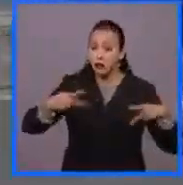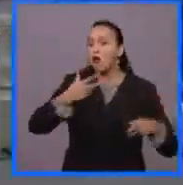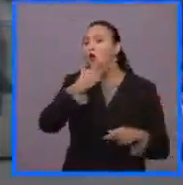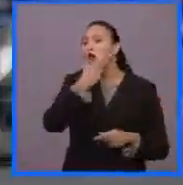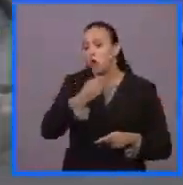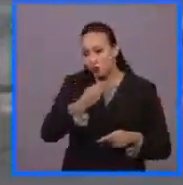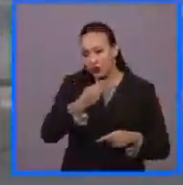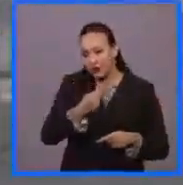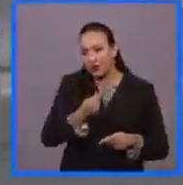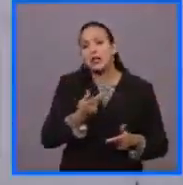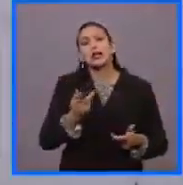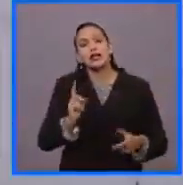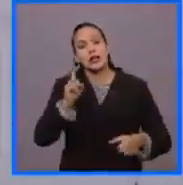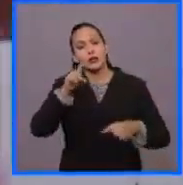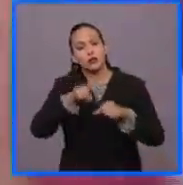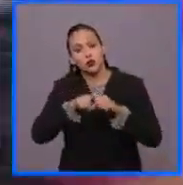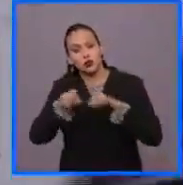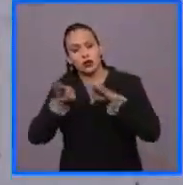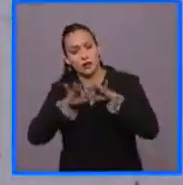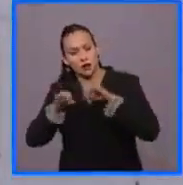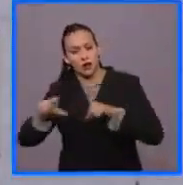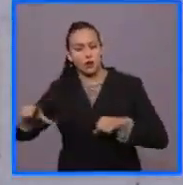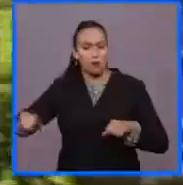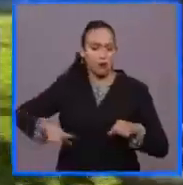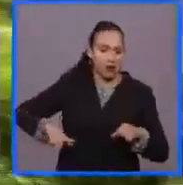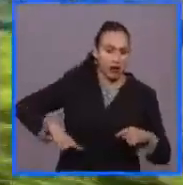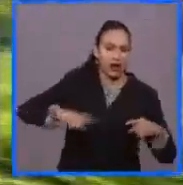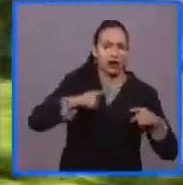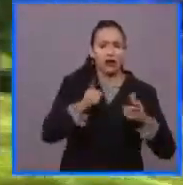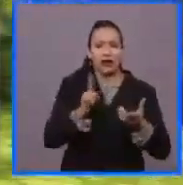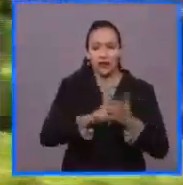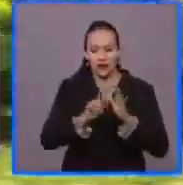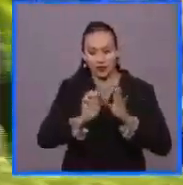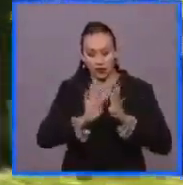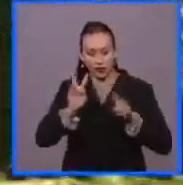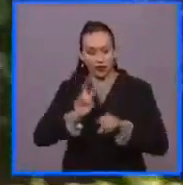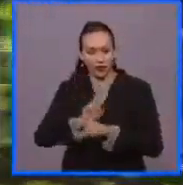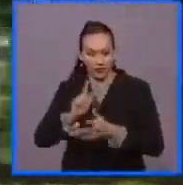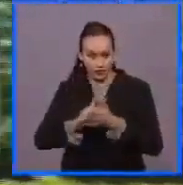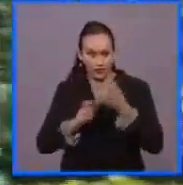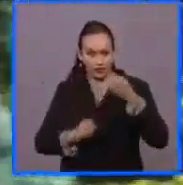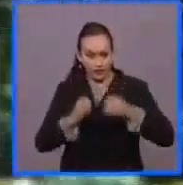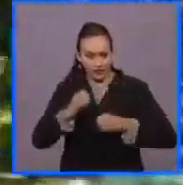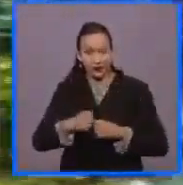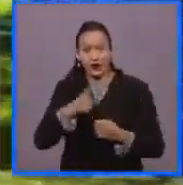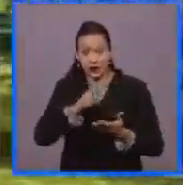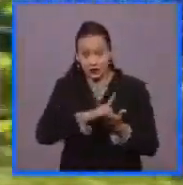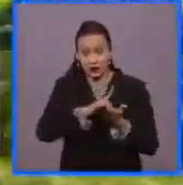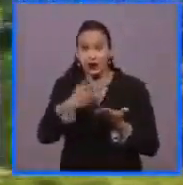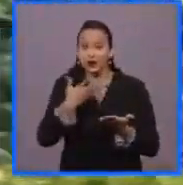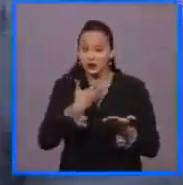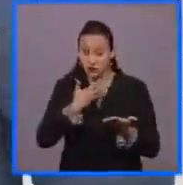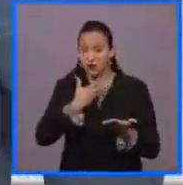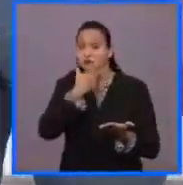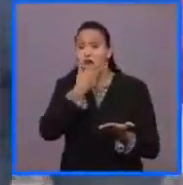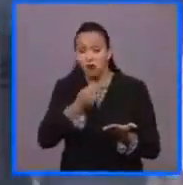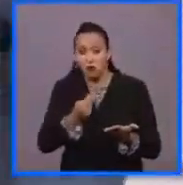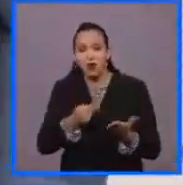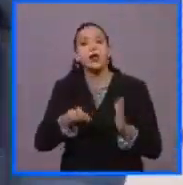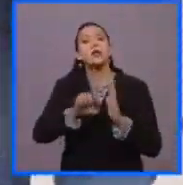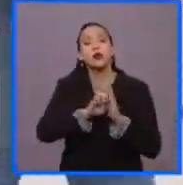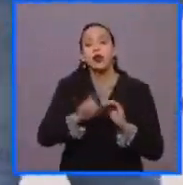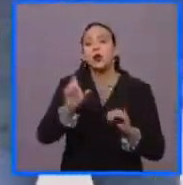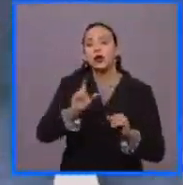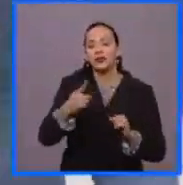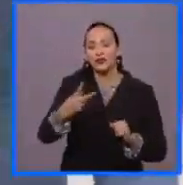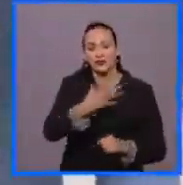órganos jurisdiccionales o áreas administrativas del Consejo de la Judicatura Federal. Derecho que se puede ejercer desde el nacimiento